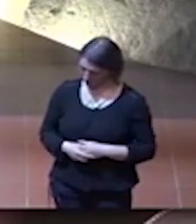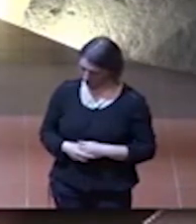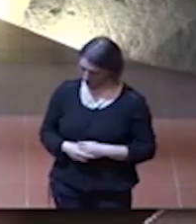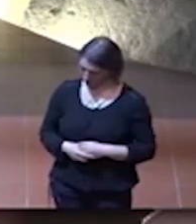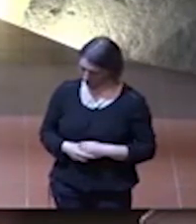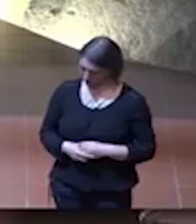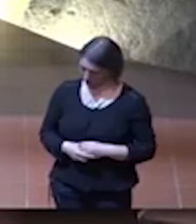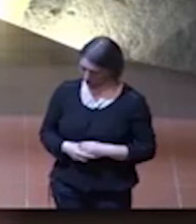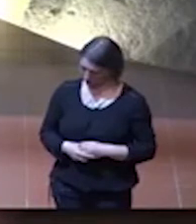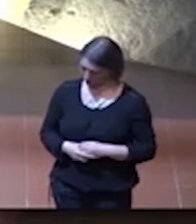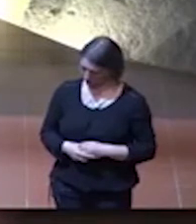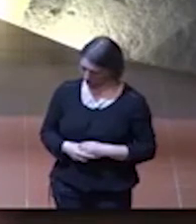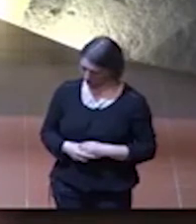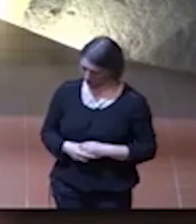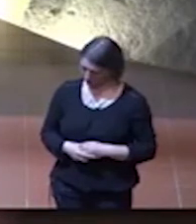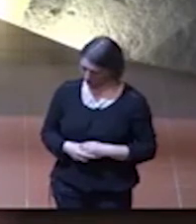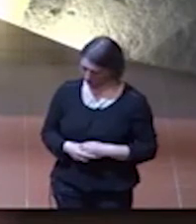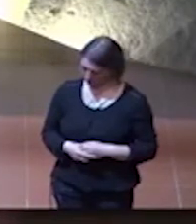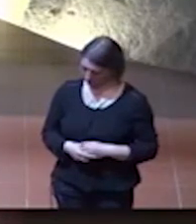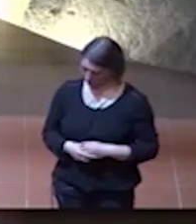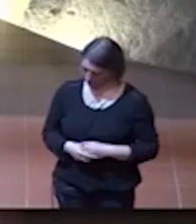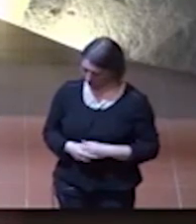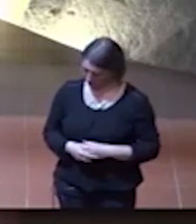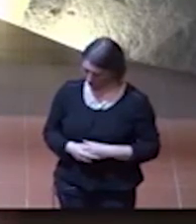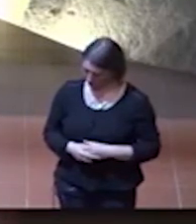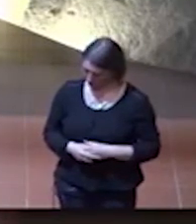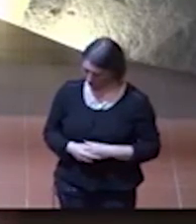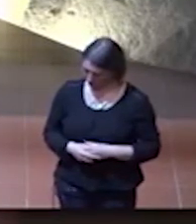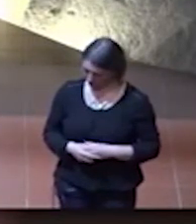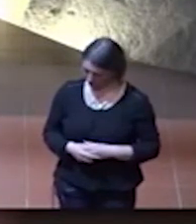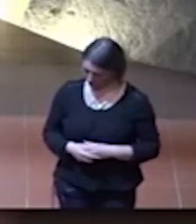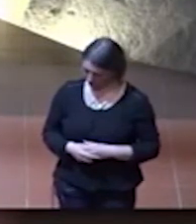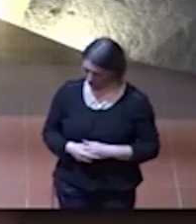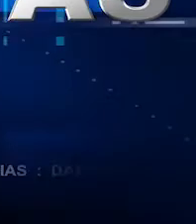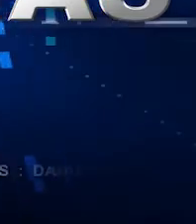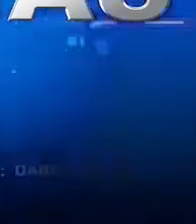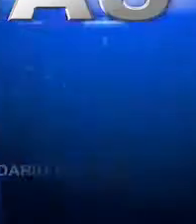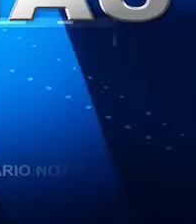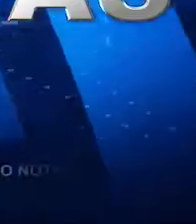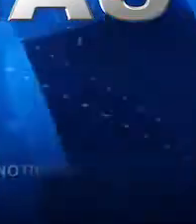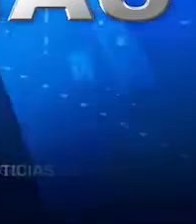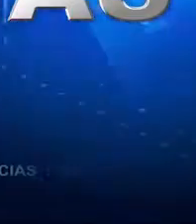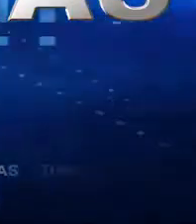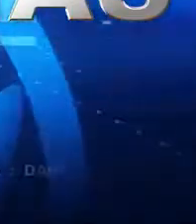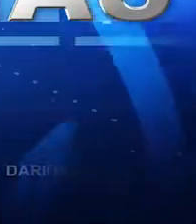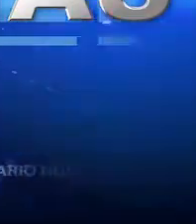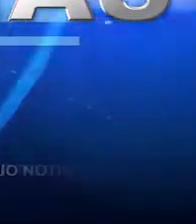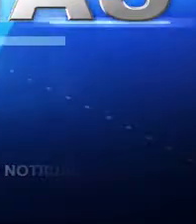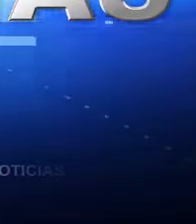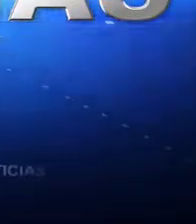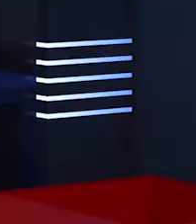porque nunca permitieron ser manipulados y siempre dijeron la verdad de lo que el pueblo estaba sufriendo. Darío